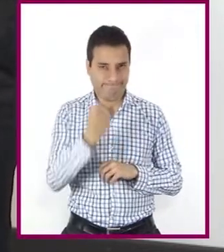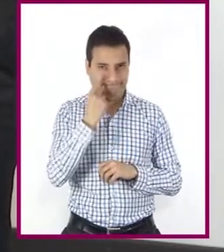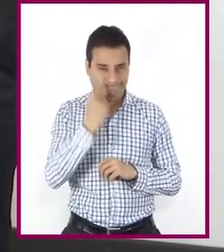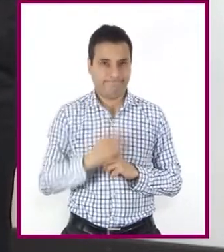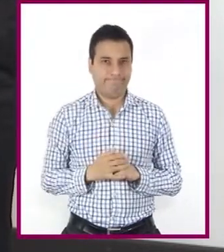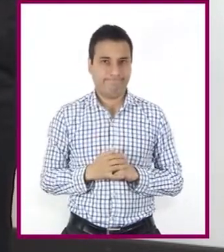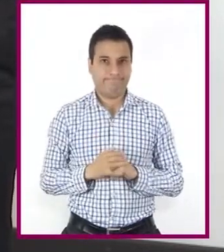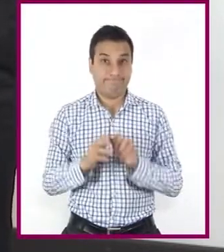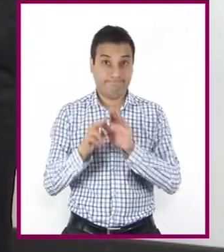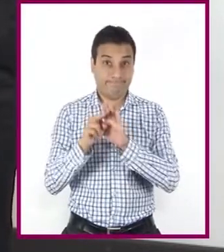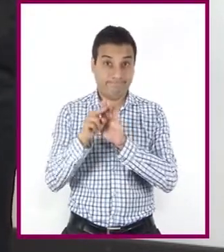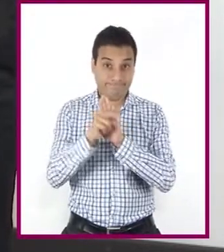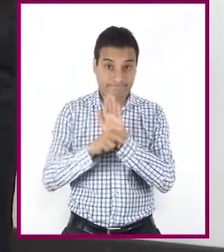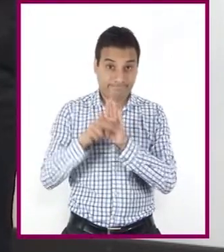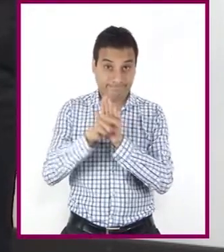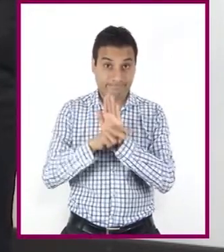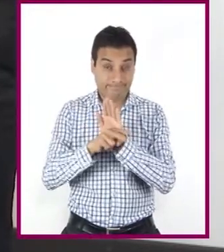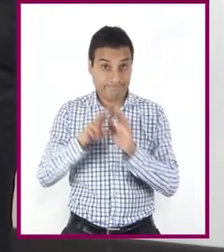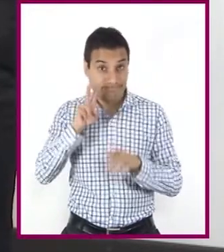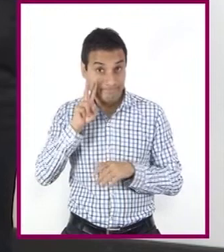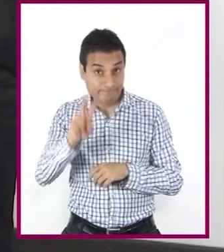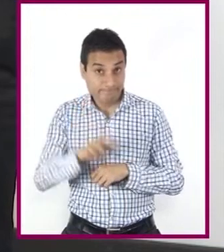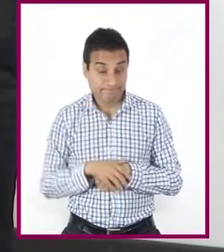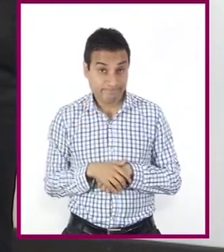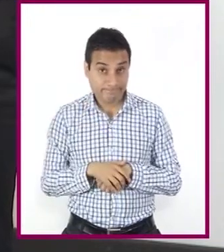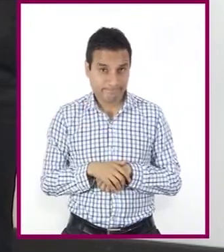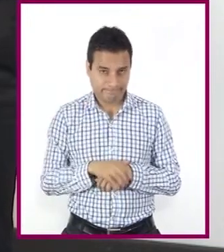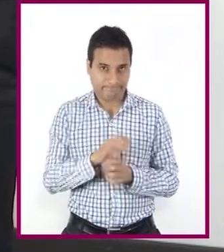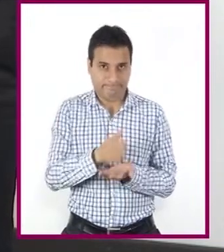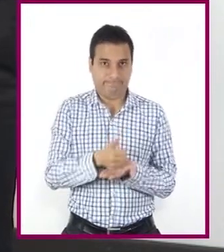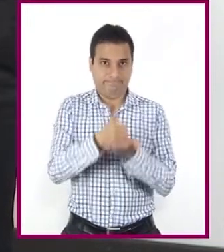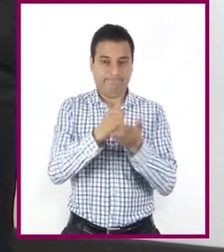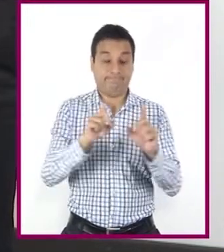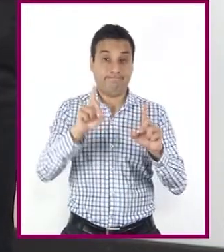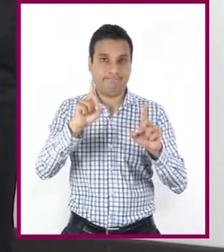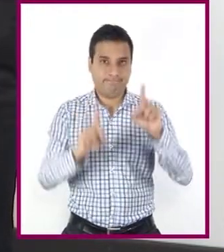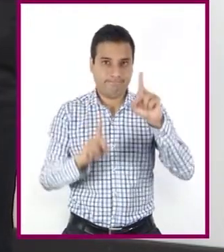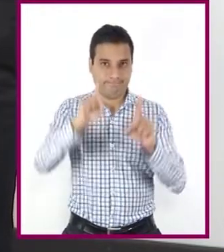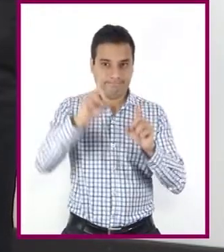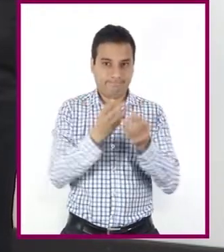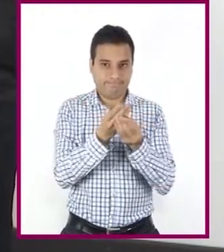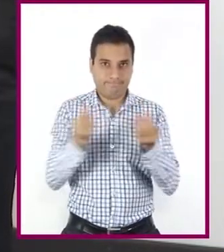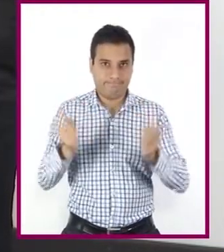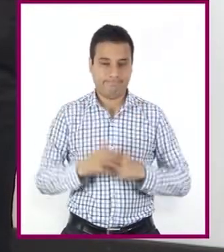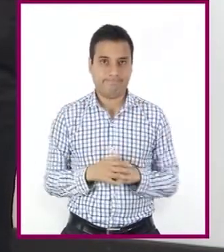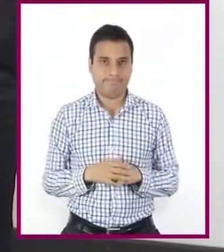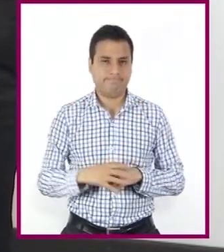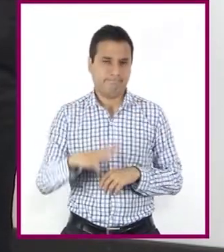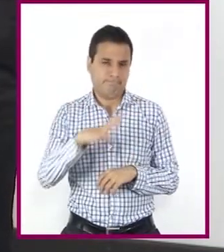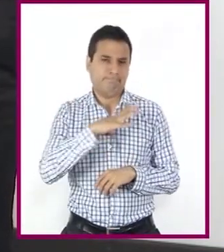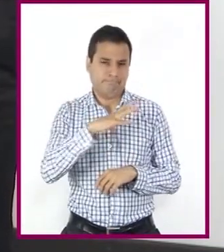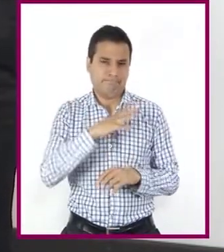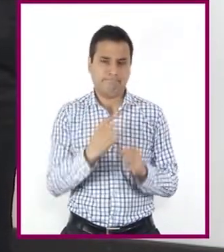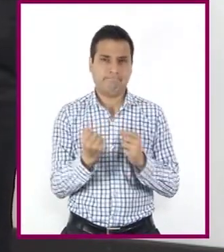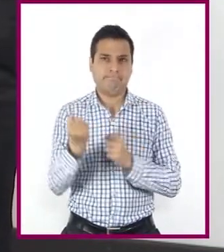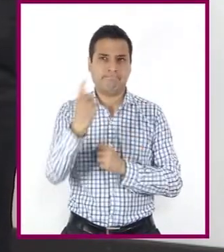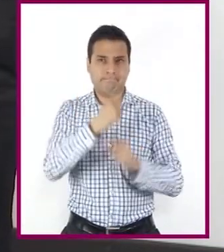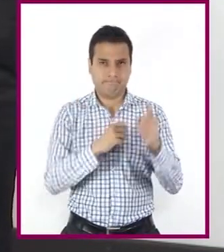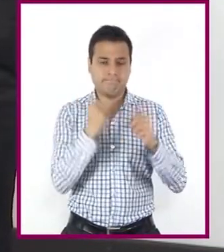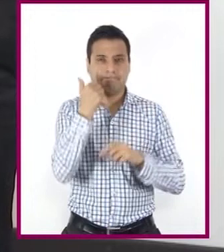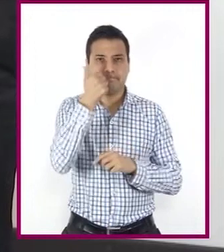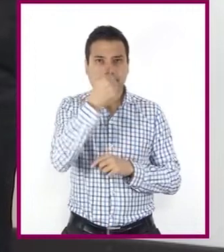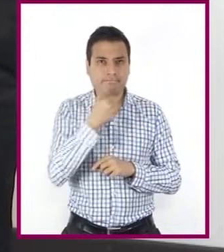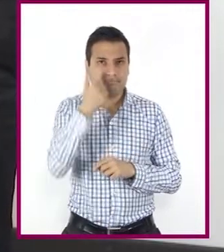vemos el siguiente audiovisual que nos ayudará a resolver esta duda? Al igual que tú, profesor, algunos alumnos y